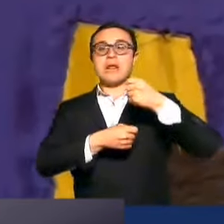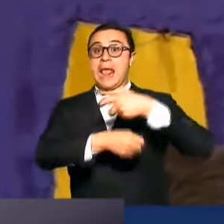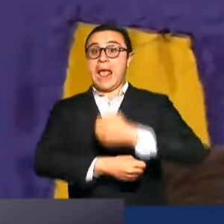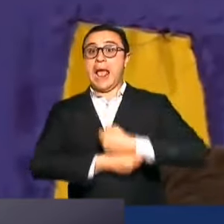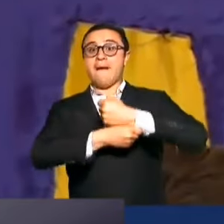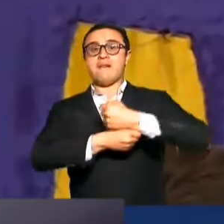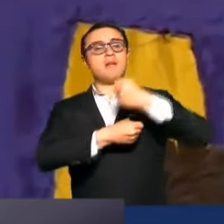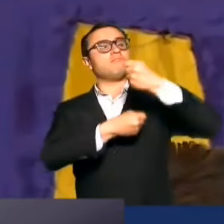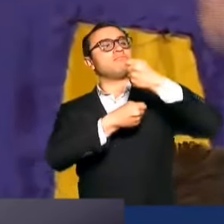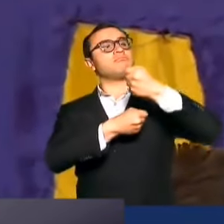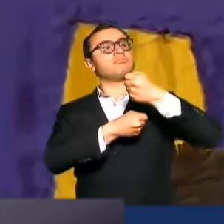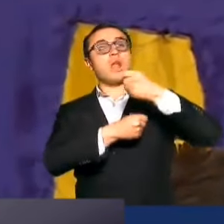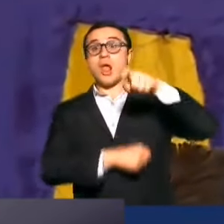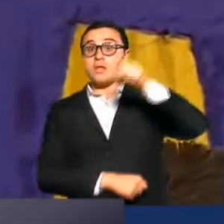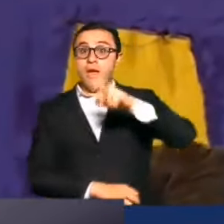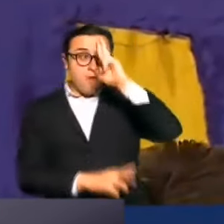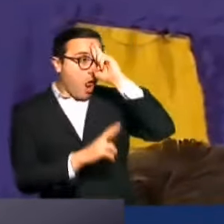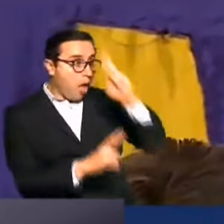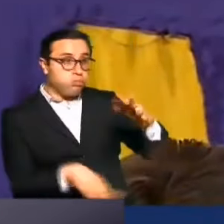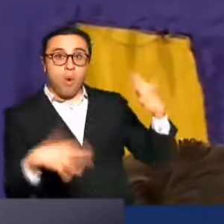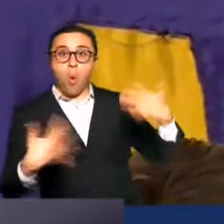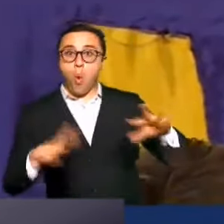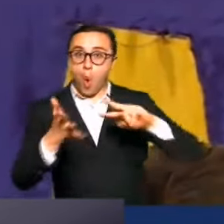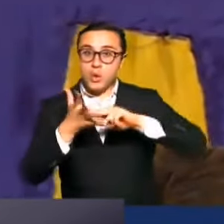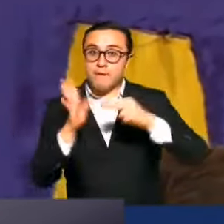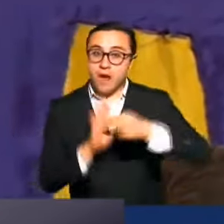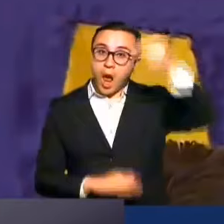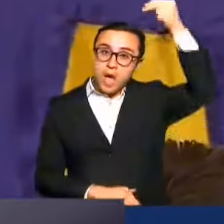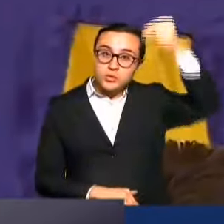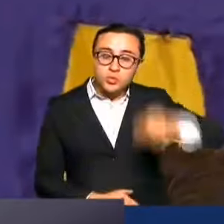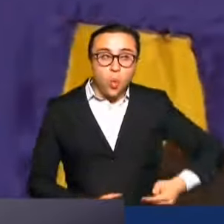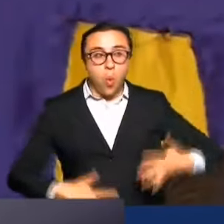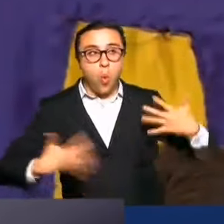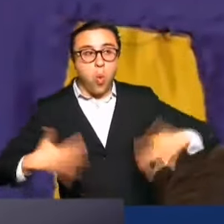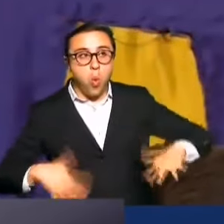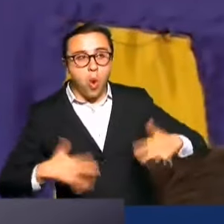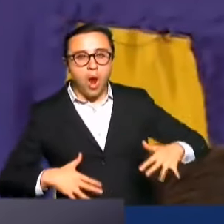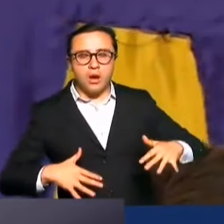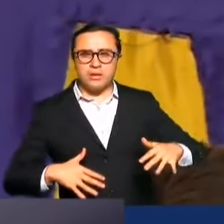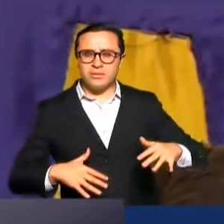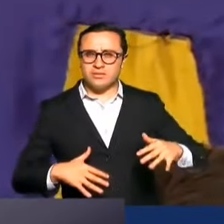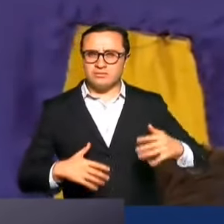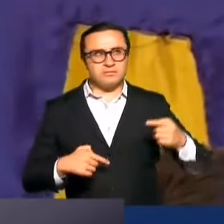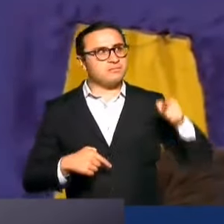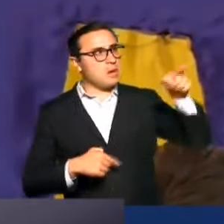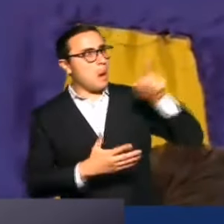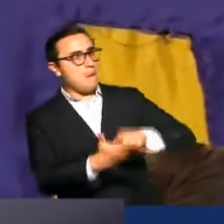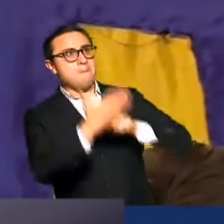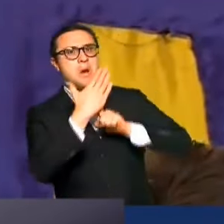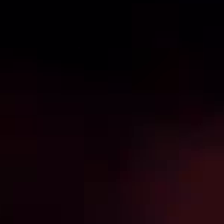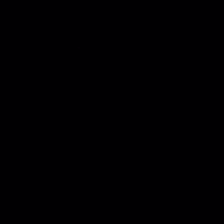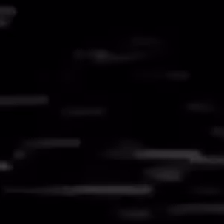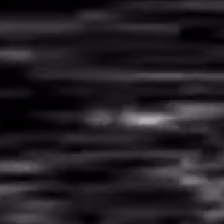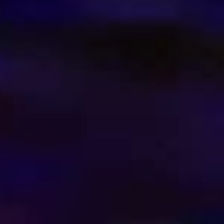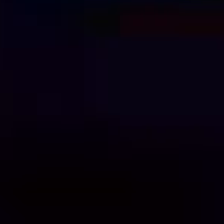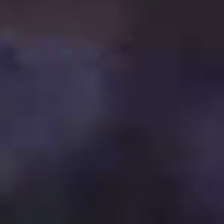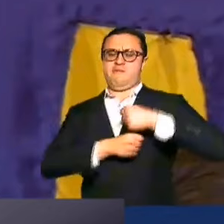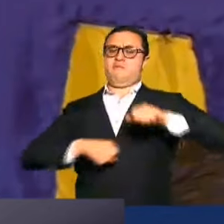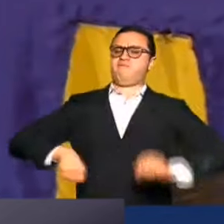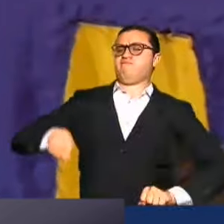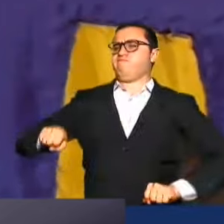debe ser respetado porque es parte de la historia, que nos enseñe que aquí nos pisotearon con los caballos.